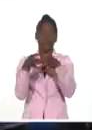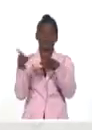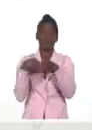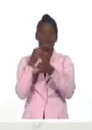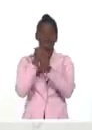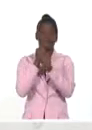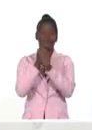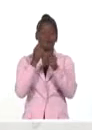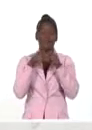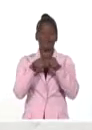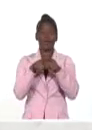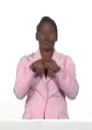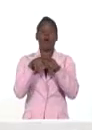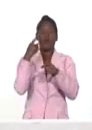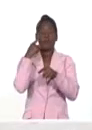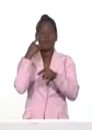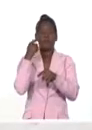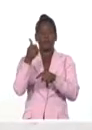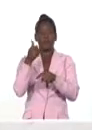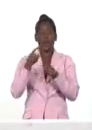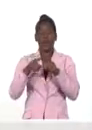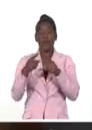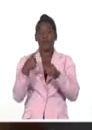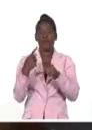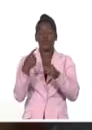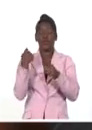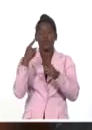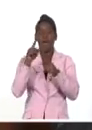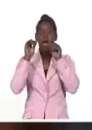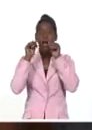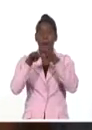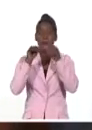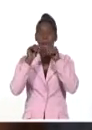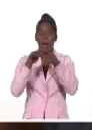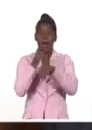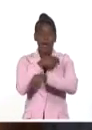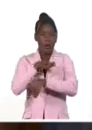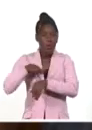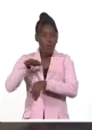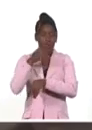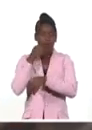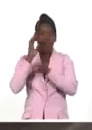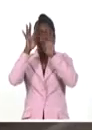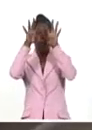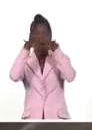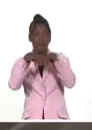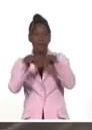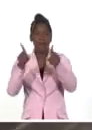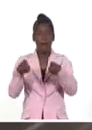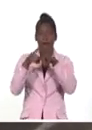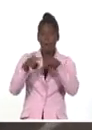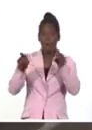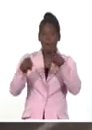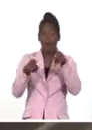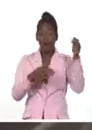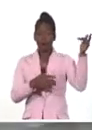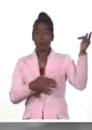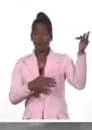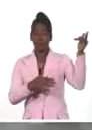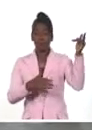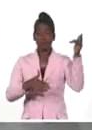porque queremos organizarlo para hacerlo en el Parque Céspedes y que todo el público pueda escuchar esta